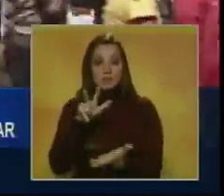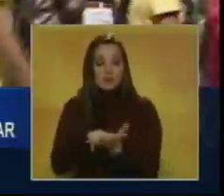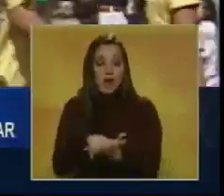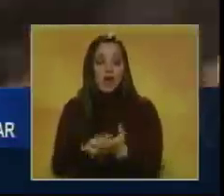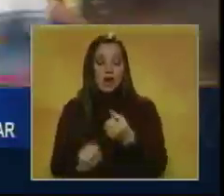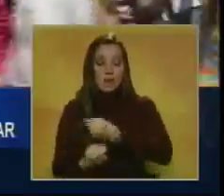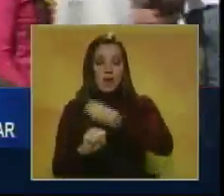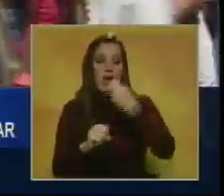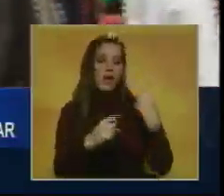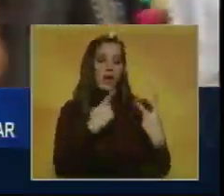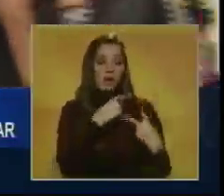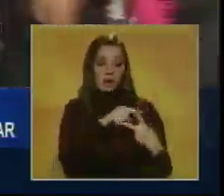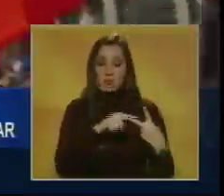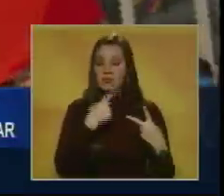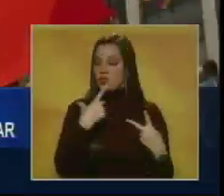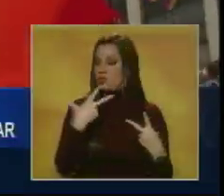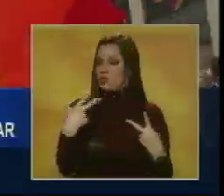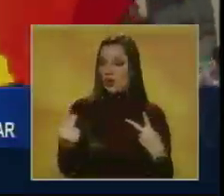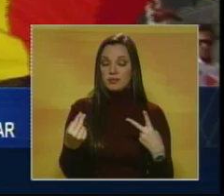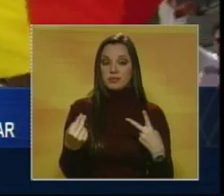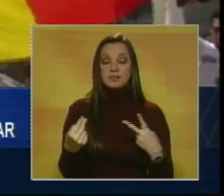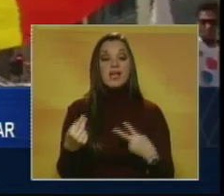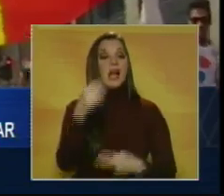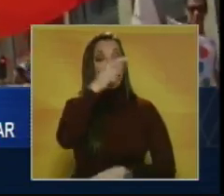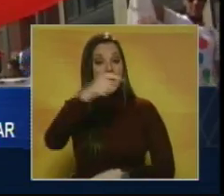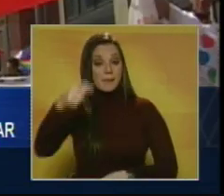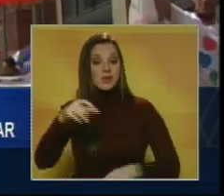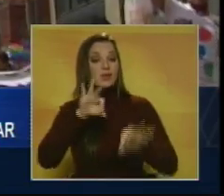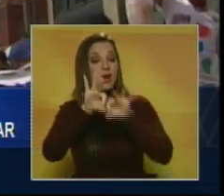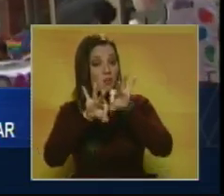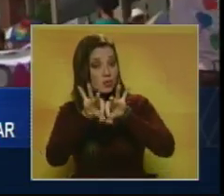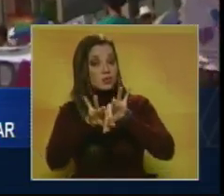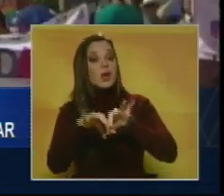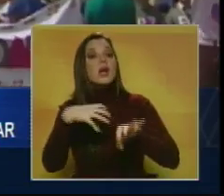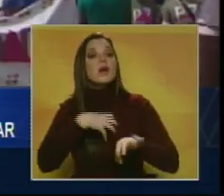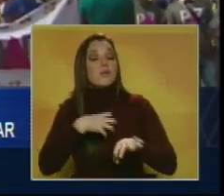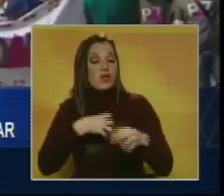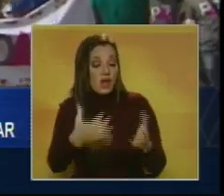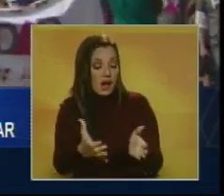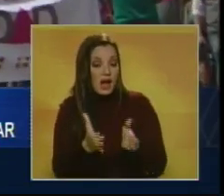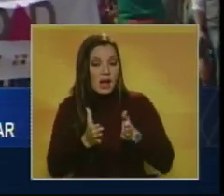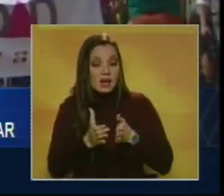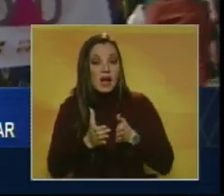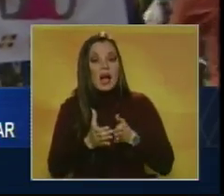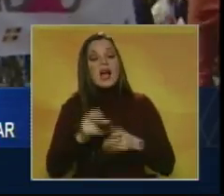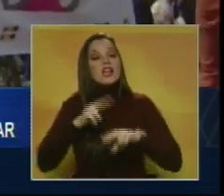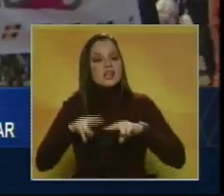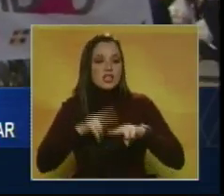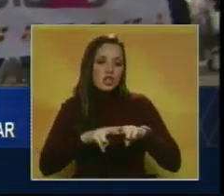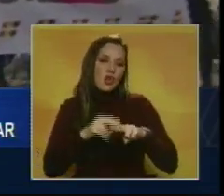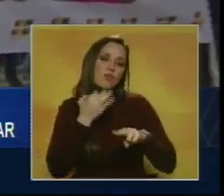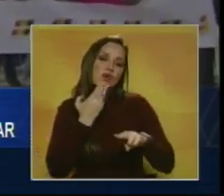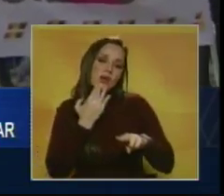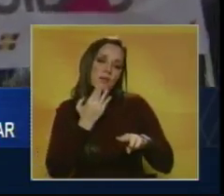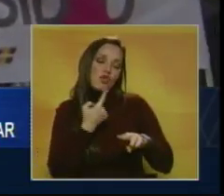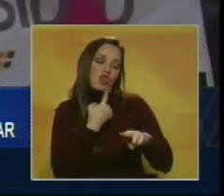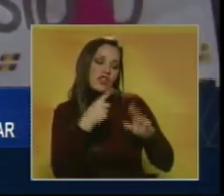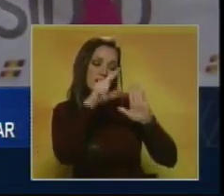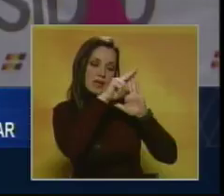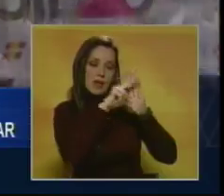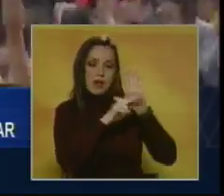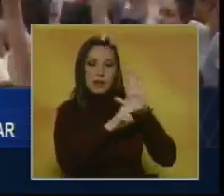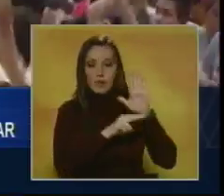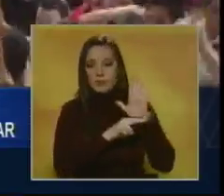que las parejas homosexuales, tanto como las heterosexuales, pueden adoptar niños si cumplen con los requisitos exigidos por las